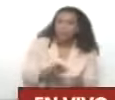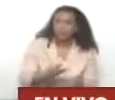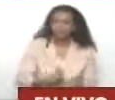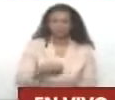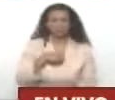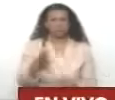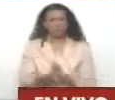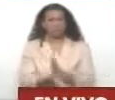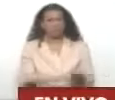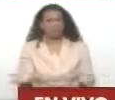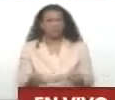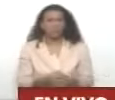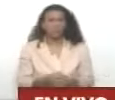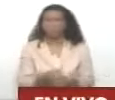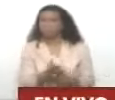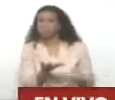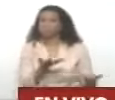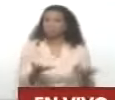¿verdad?